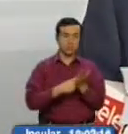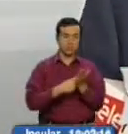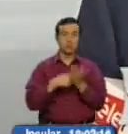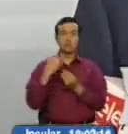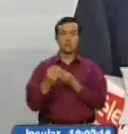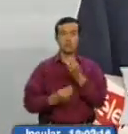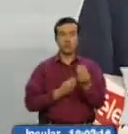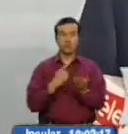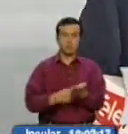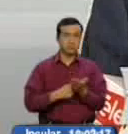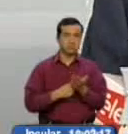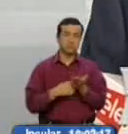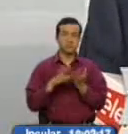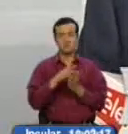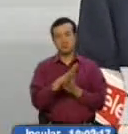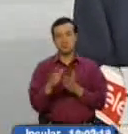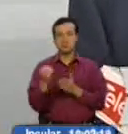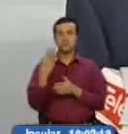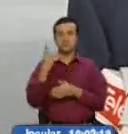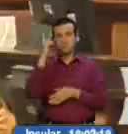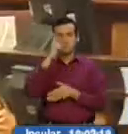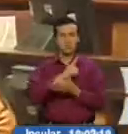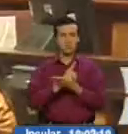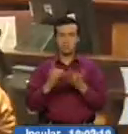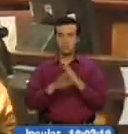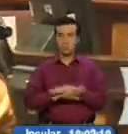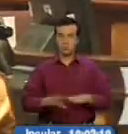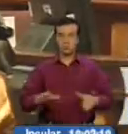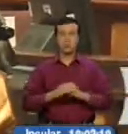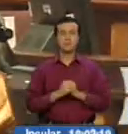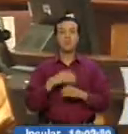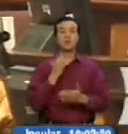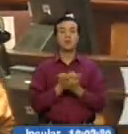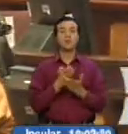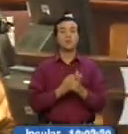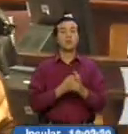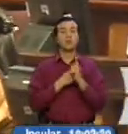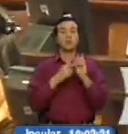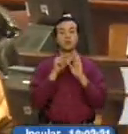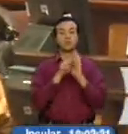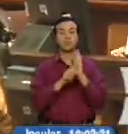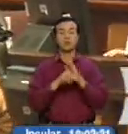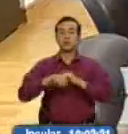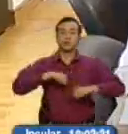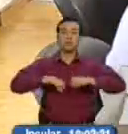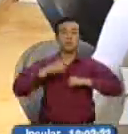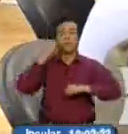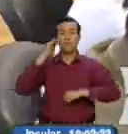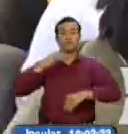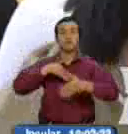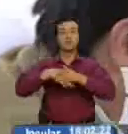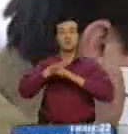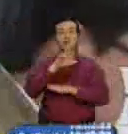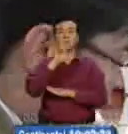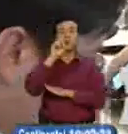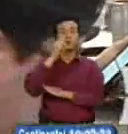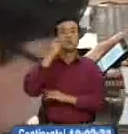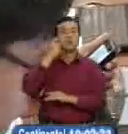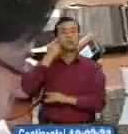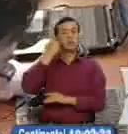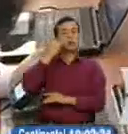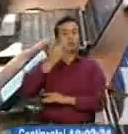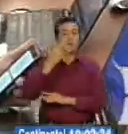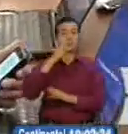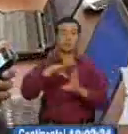un receso que es apenas una semana. Por su condición de económico urgente, la normativa deberá tratarse en un plazo máximo de 30 días, por lo que la